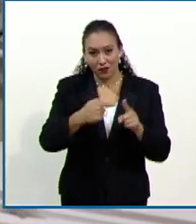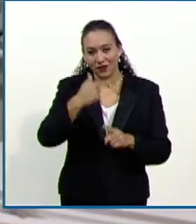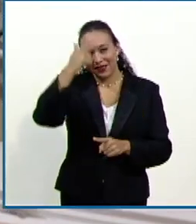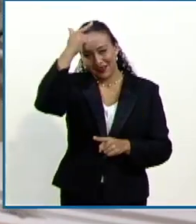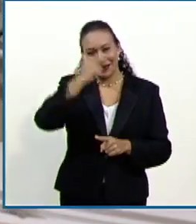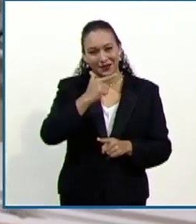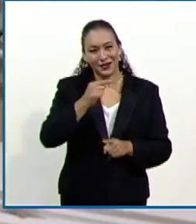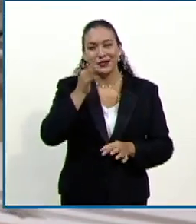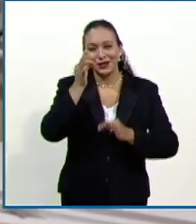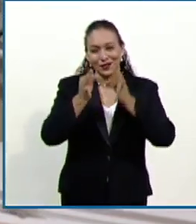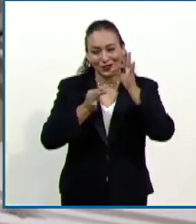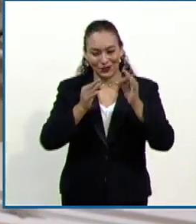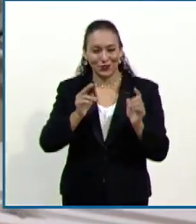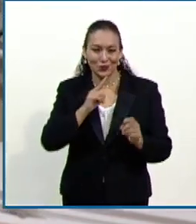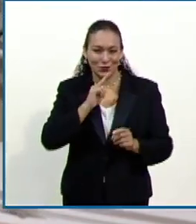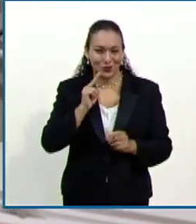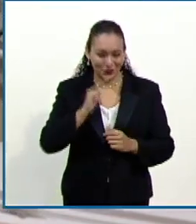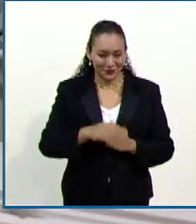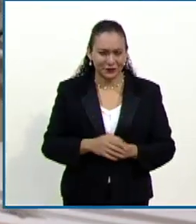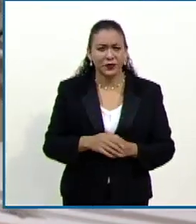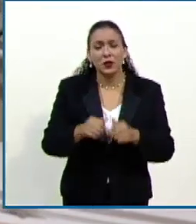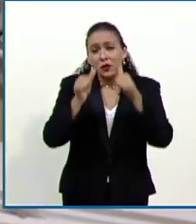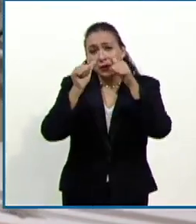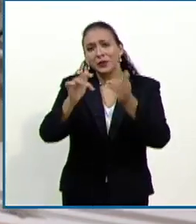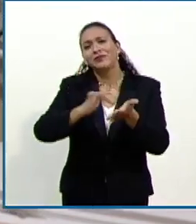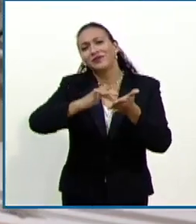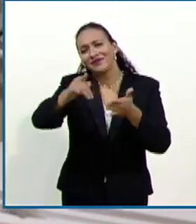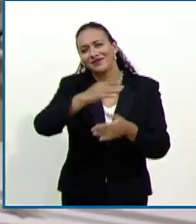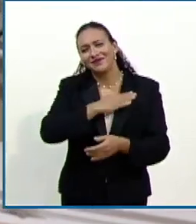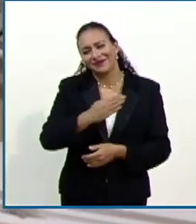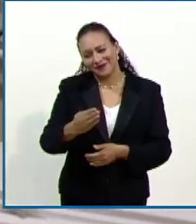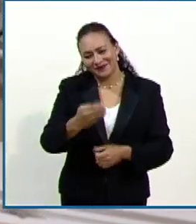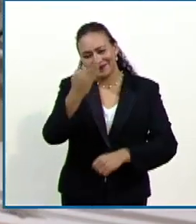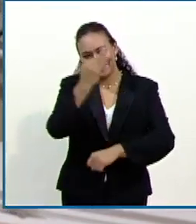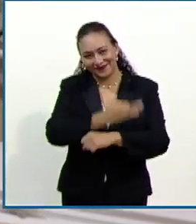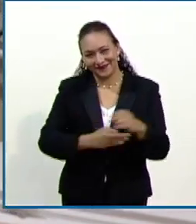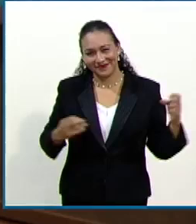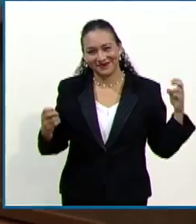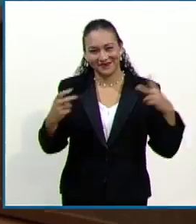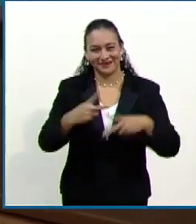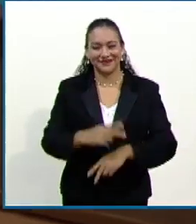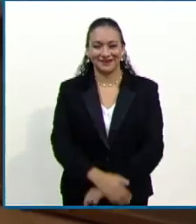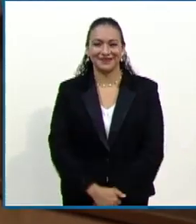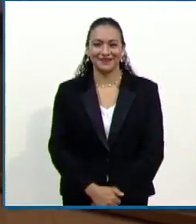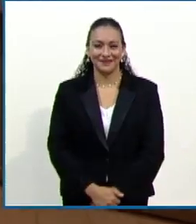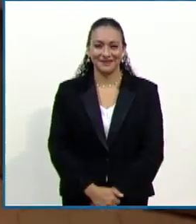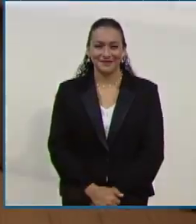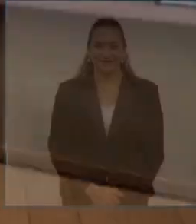noticiario nocturno. Gracias por su atención. Que tenga buen provecho. Hasta pronto.